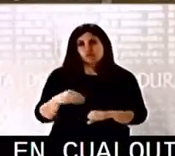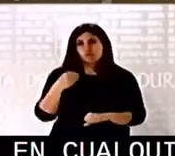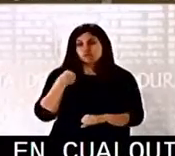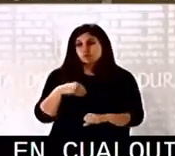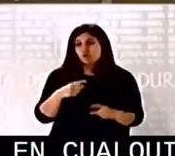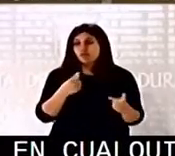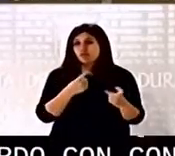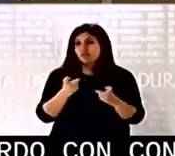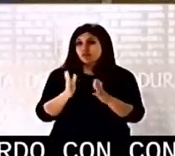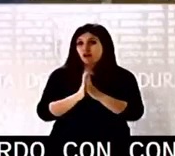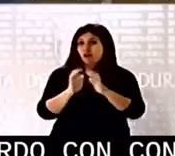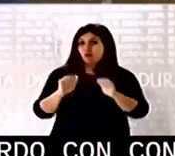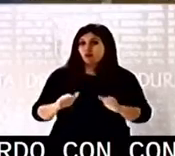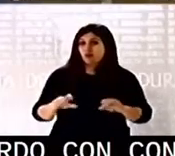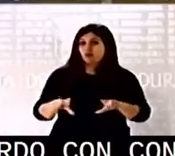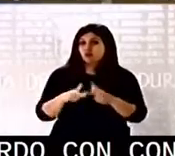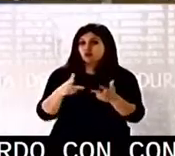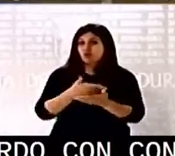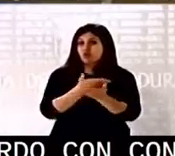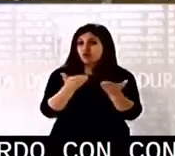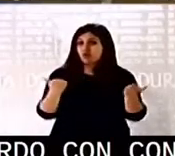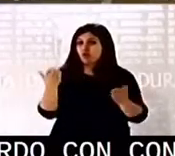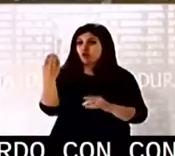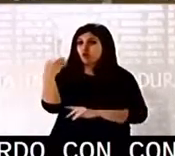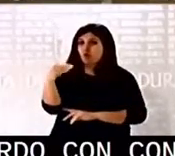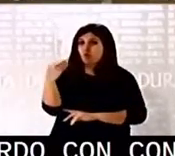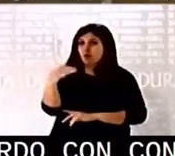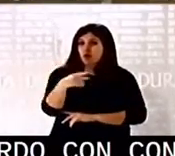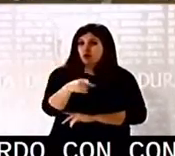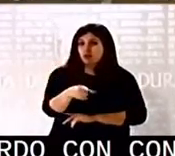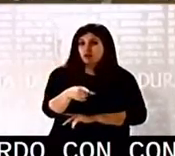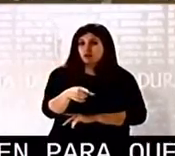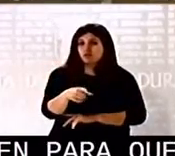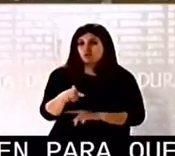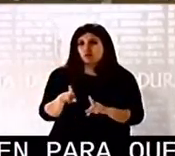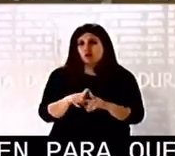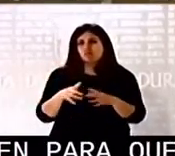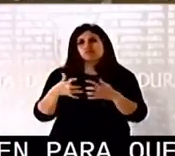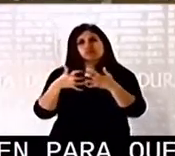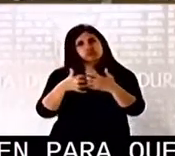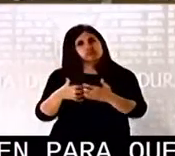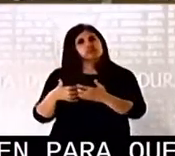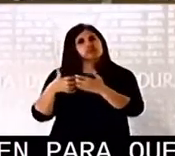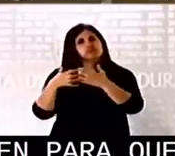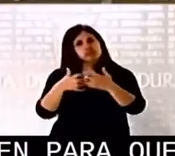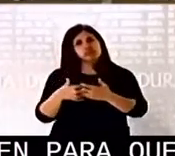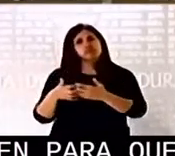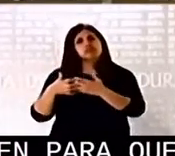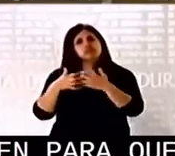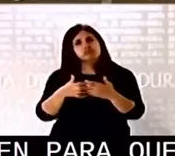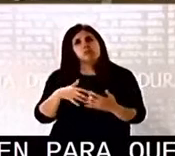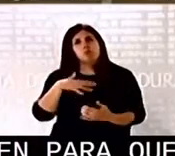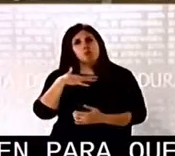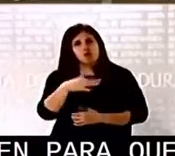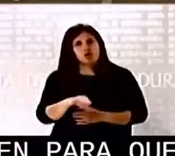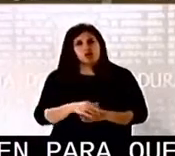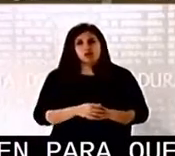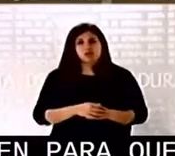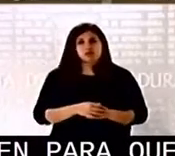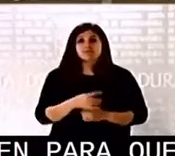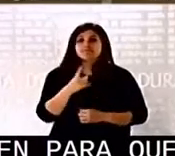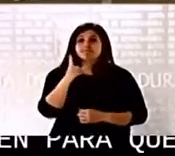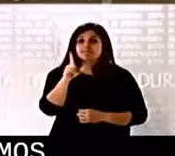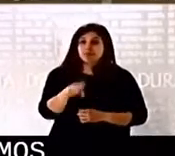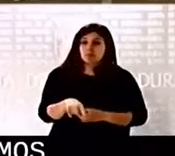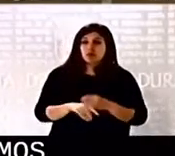con esa parte de la sociedad que es más joven, para que podamos seguir luchando y para que podamos compatibilizar